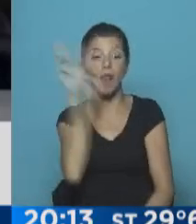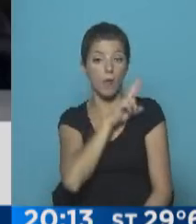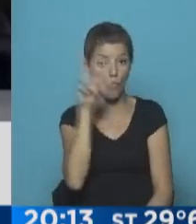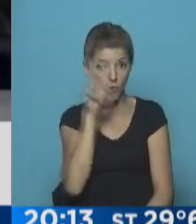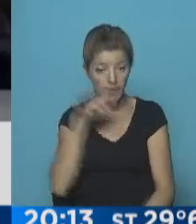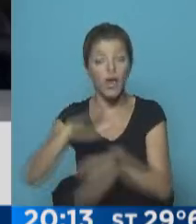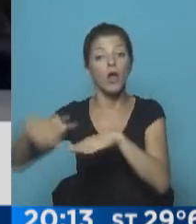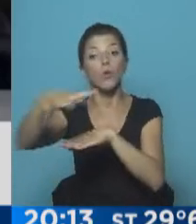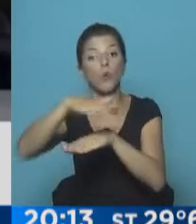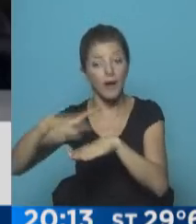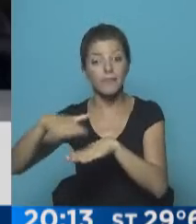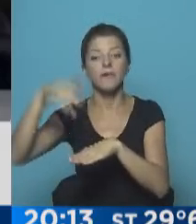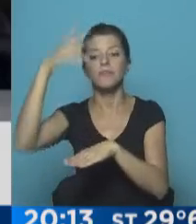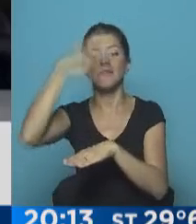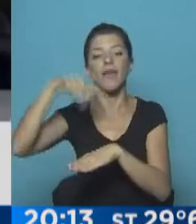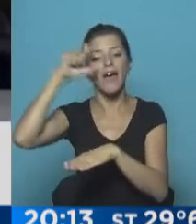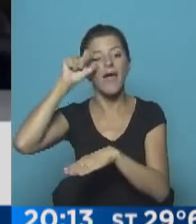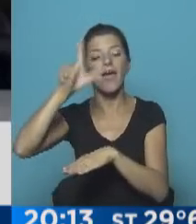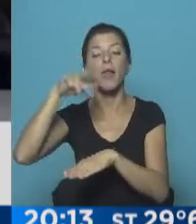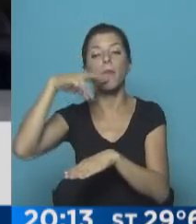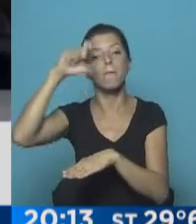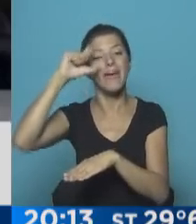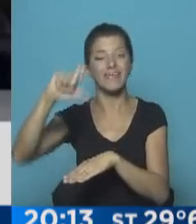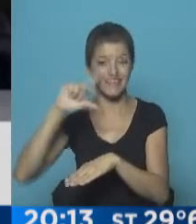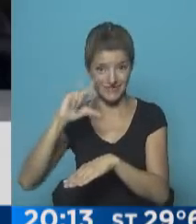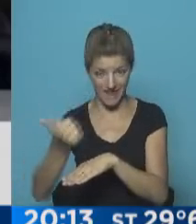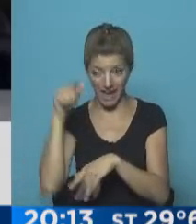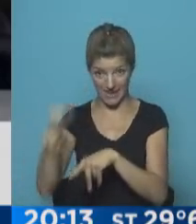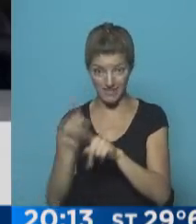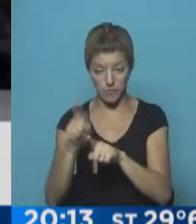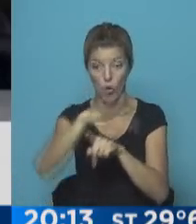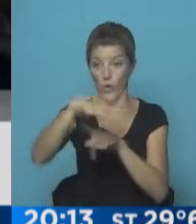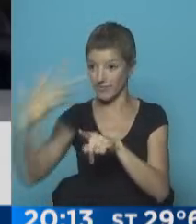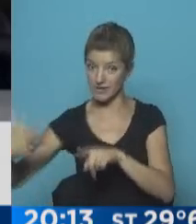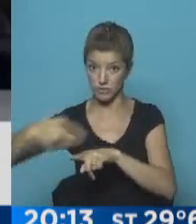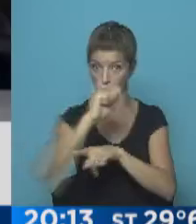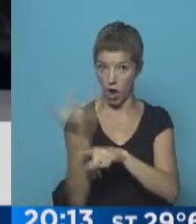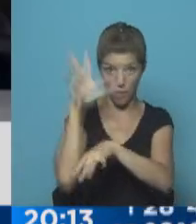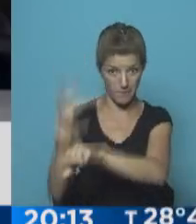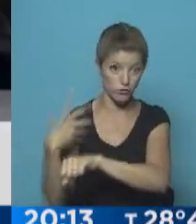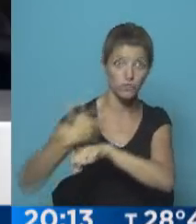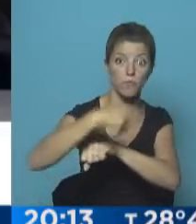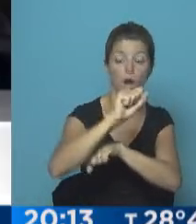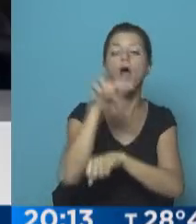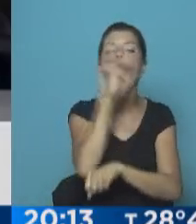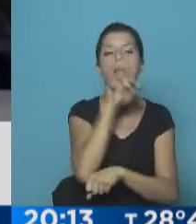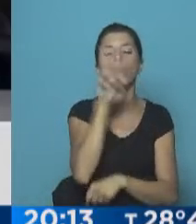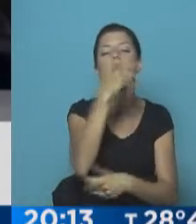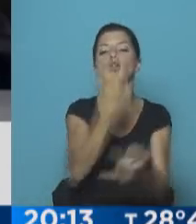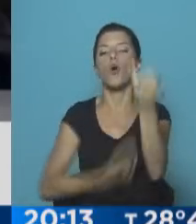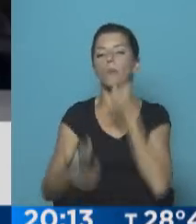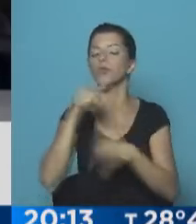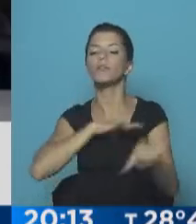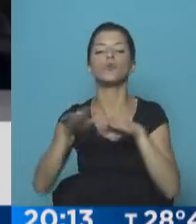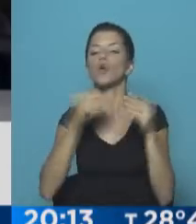de Helvecia, donde fueron trasladados tanto Martín Lanata como Víctor Esquilache, nos contó cómo había sido el operativo.